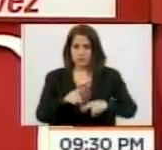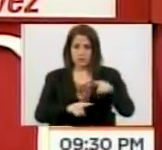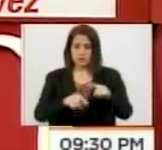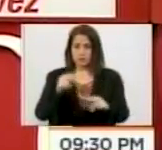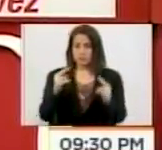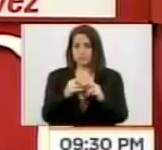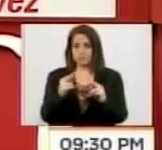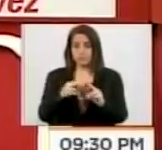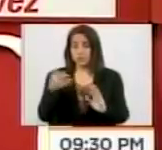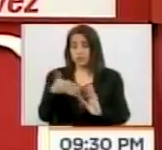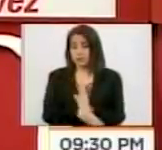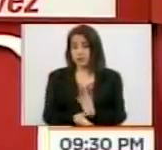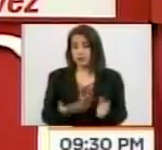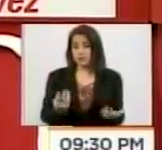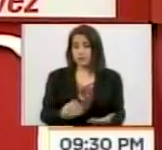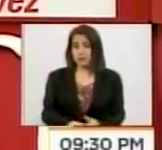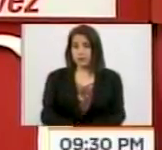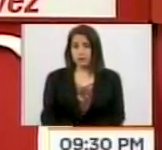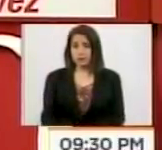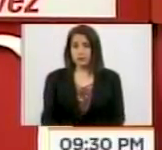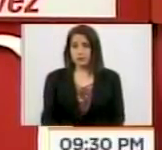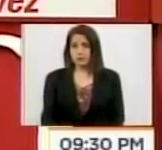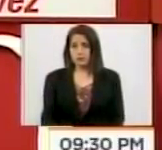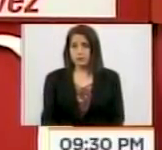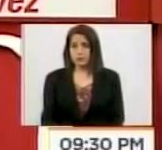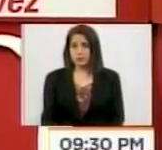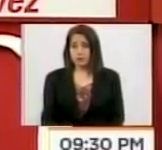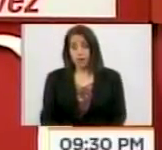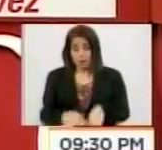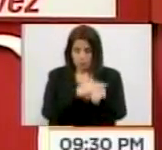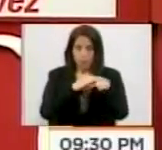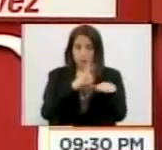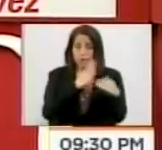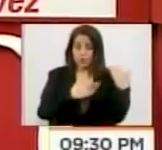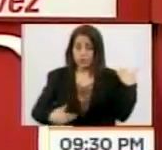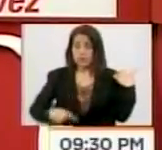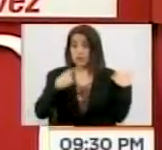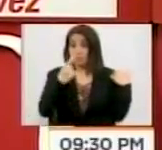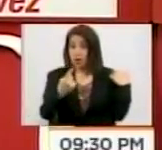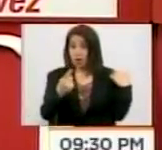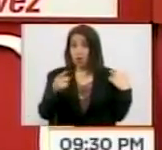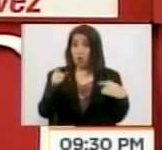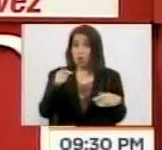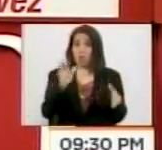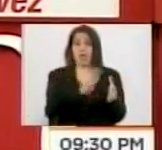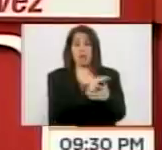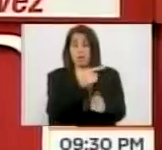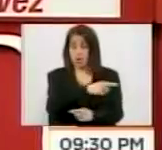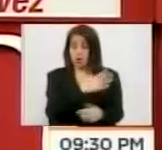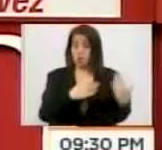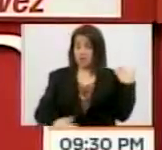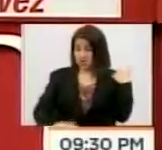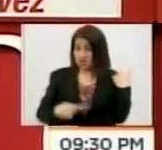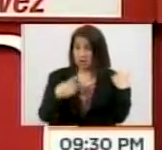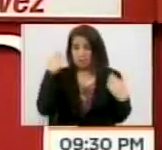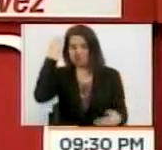Tenemos fe en el pueblo, permanente. Y ellos, perdónenme, presidente, pero yo debo decirlo, este compañero lo han